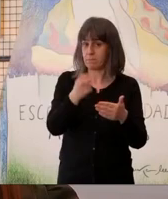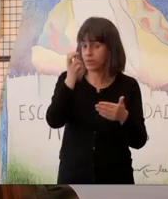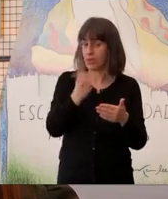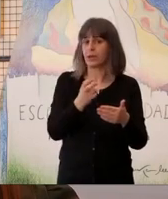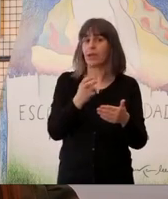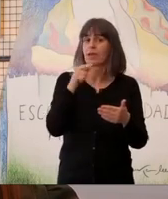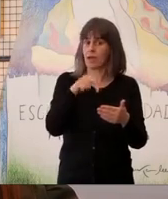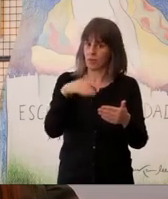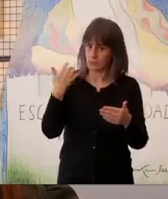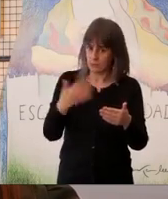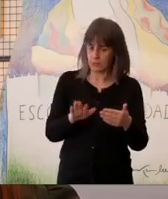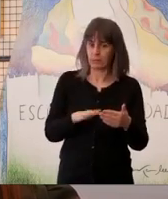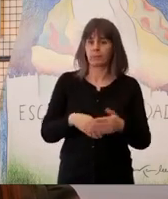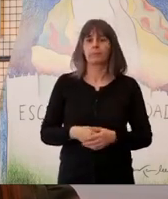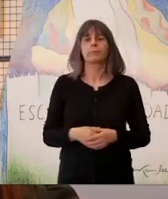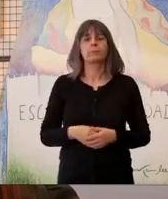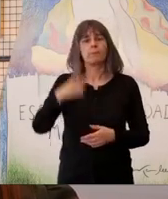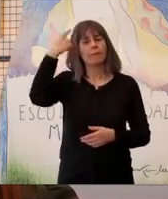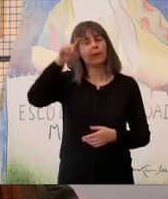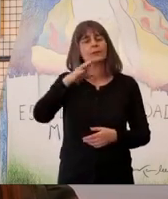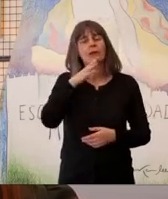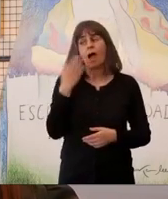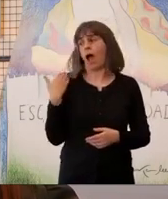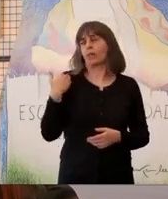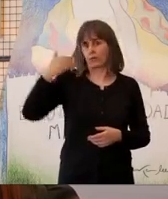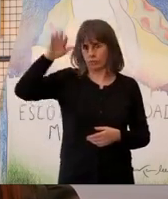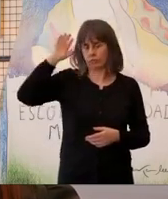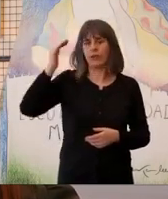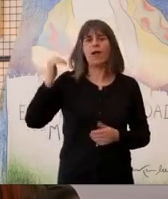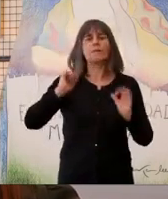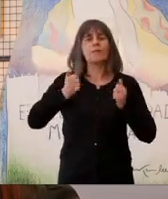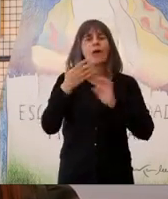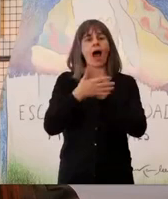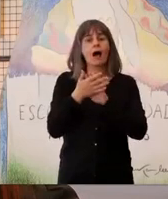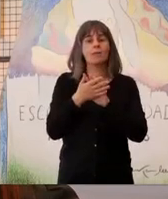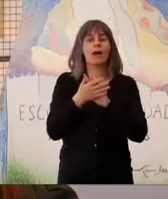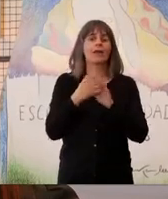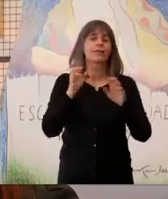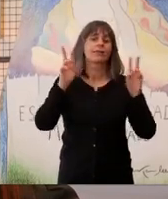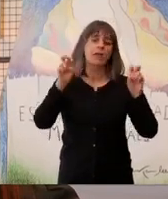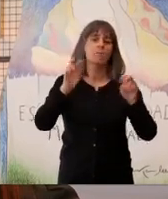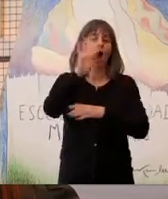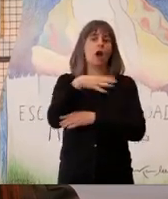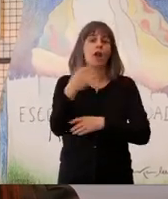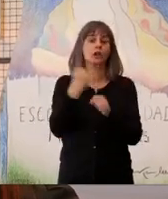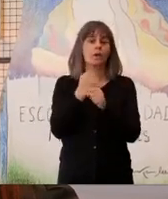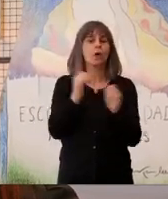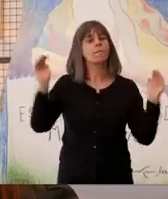mucho sabéis que se está hablando desde hace tiempo de la posibilidad de reducir el tiempo de trabajo